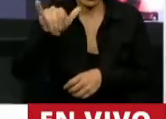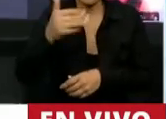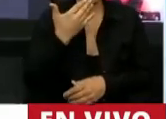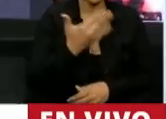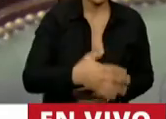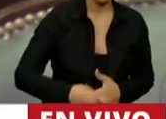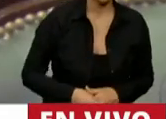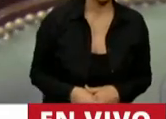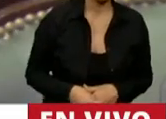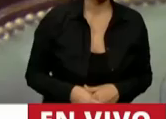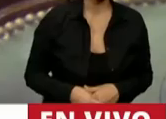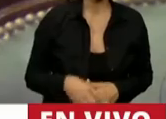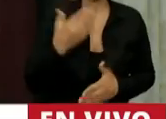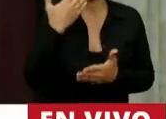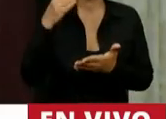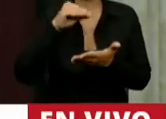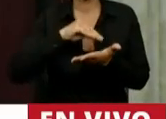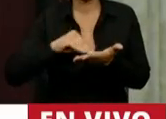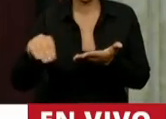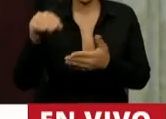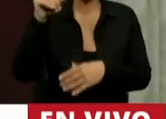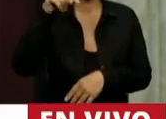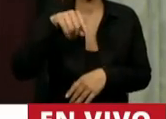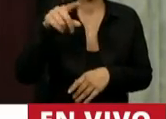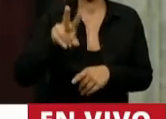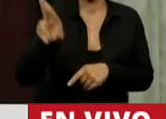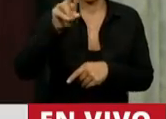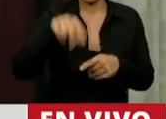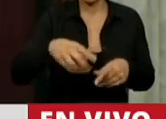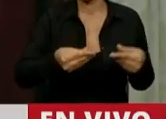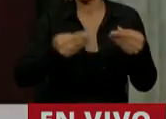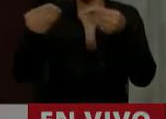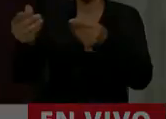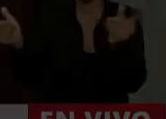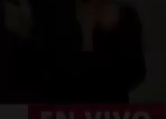Muchas gracias, diputado. La cuestión de privilegio va a la Comisión de Asuntos Constitucionales.